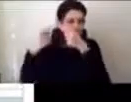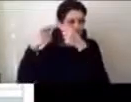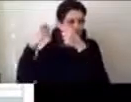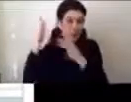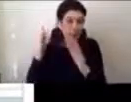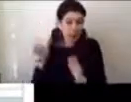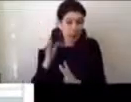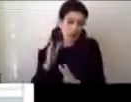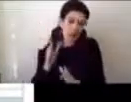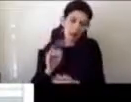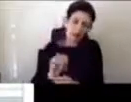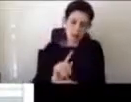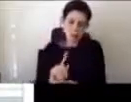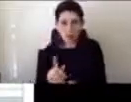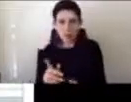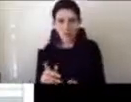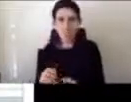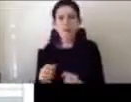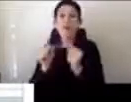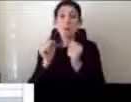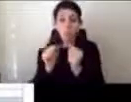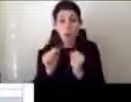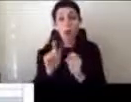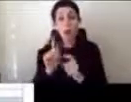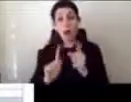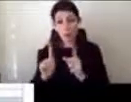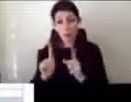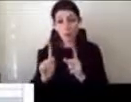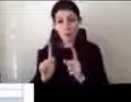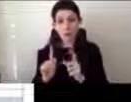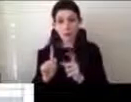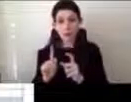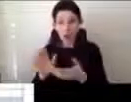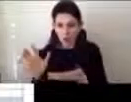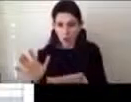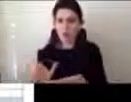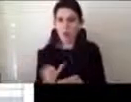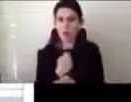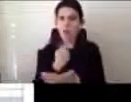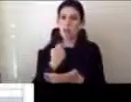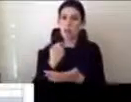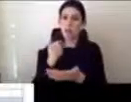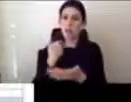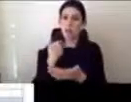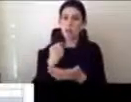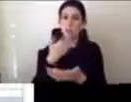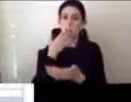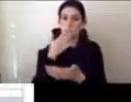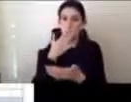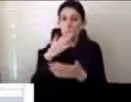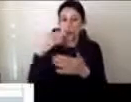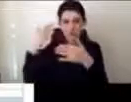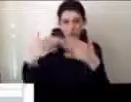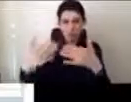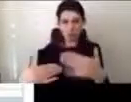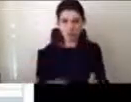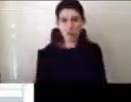daño, puede a veces recuperarse satisfactoriamente. Entonces, esto es producto de